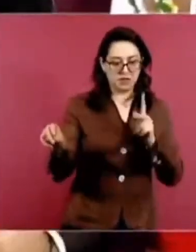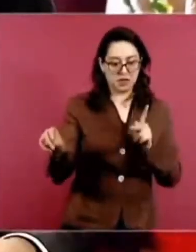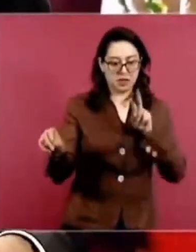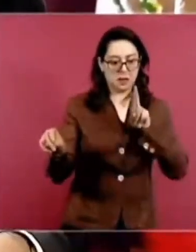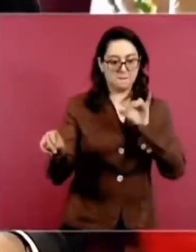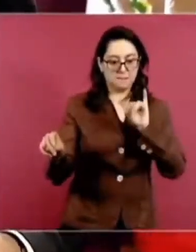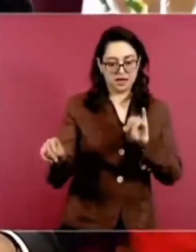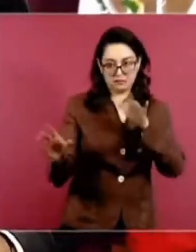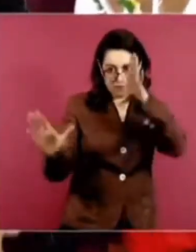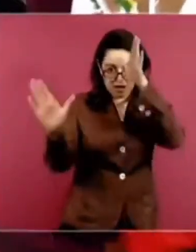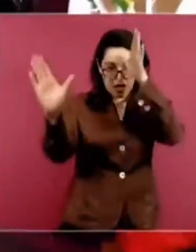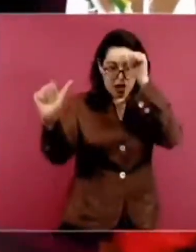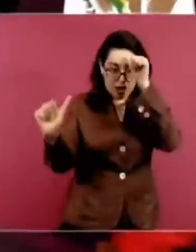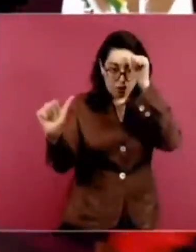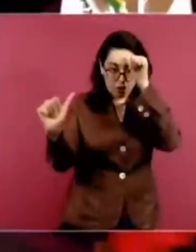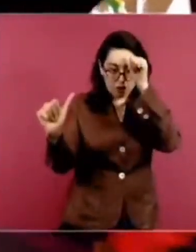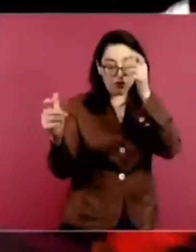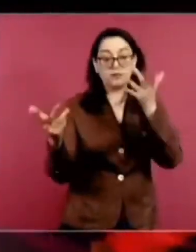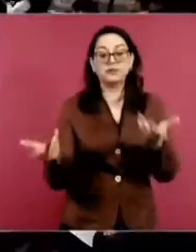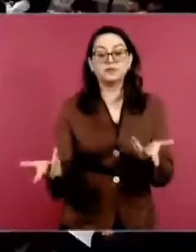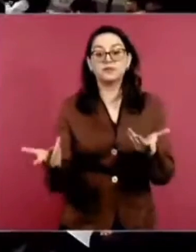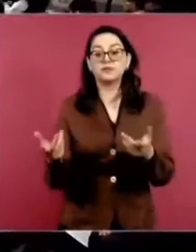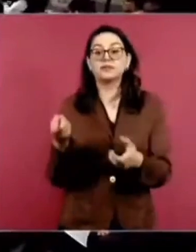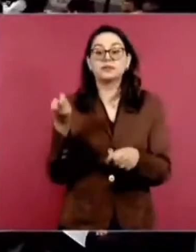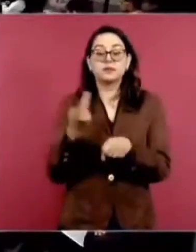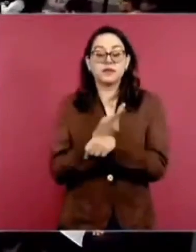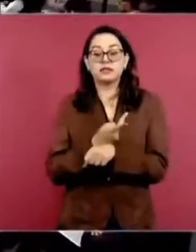ministros. Entonces eso está